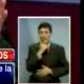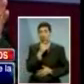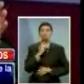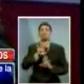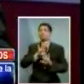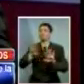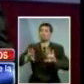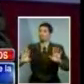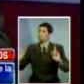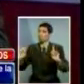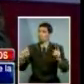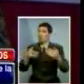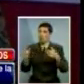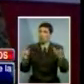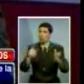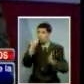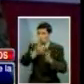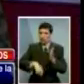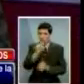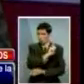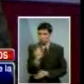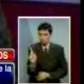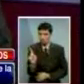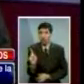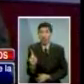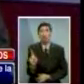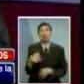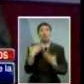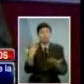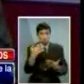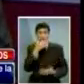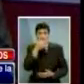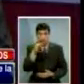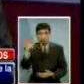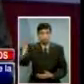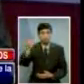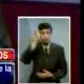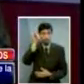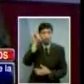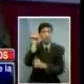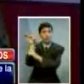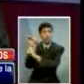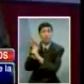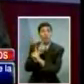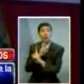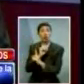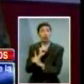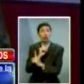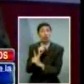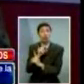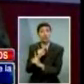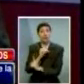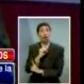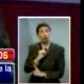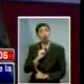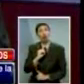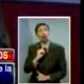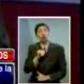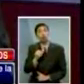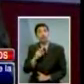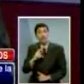considerara para nada contratarlos. En el caso, voy a poner el ejemplo paradigmático, Rosa Oyarce, sí. Yo creo que ella es una